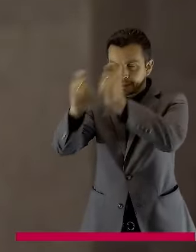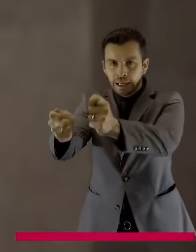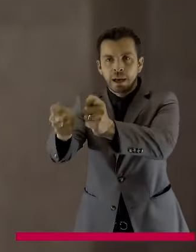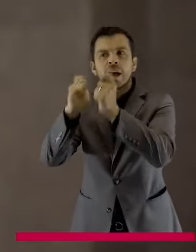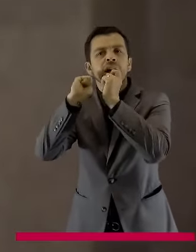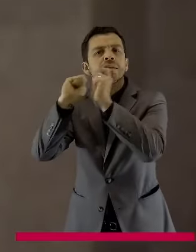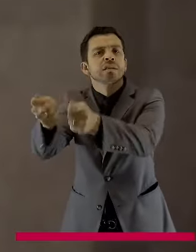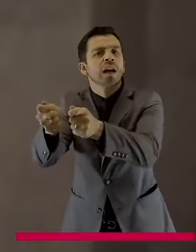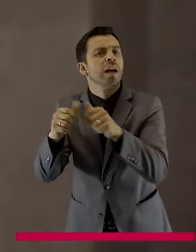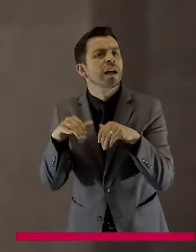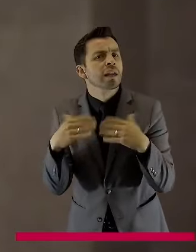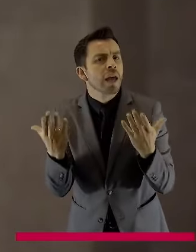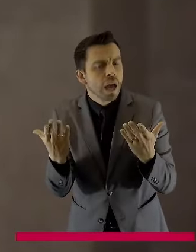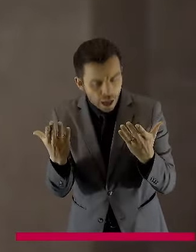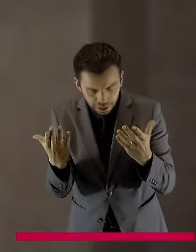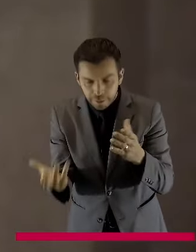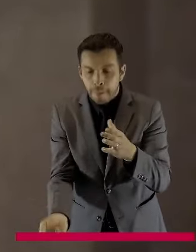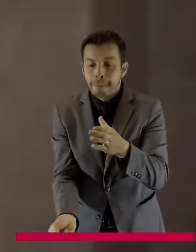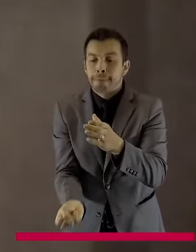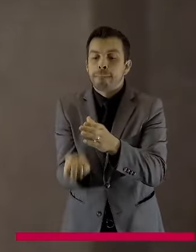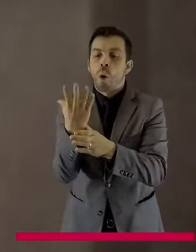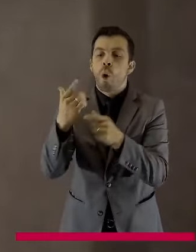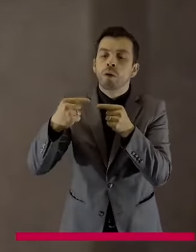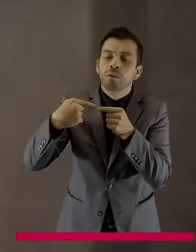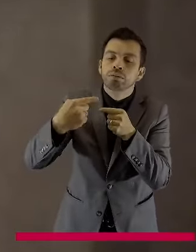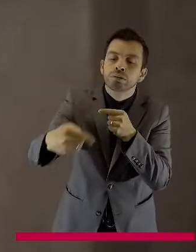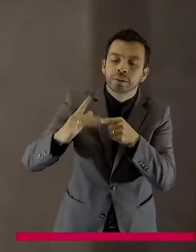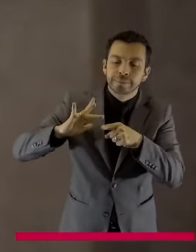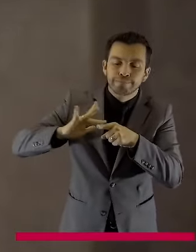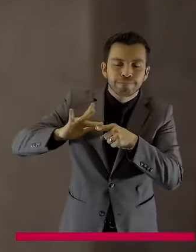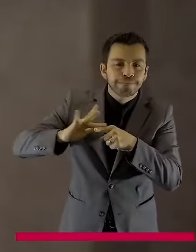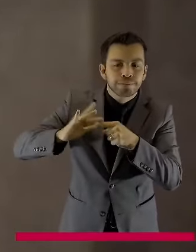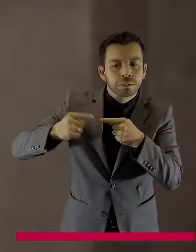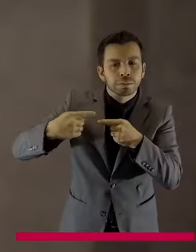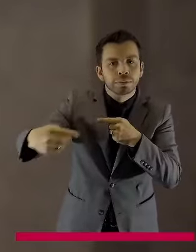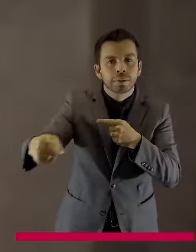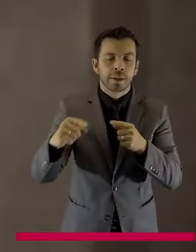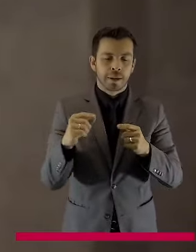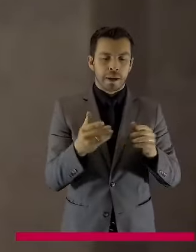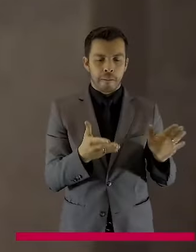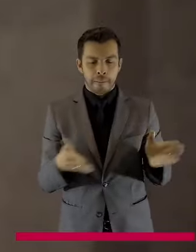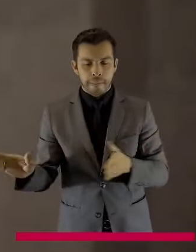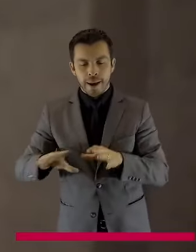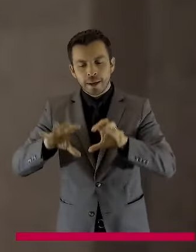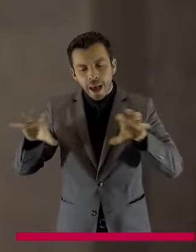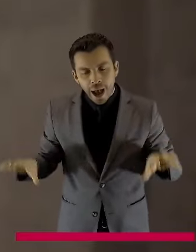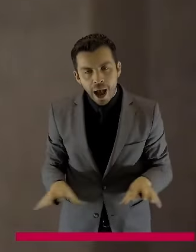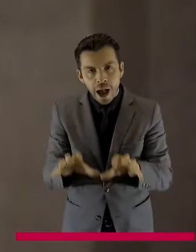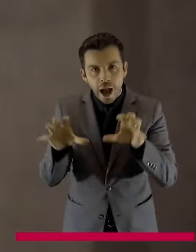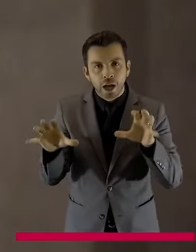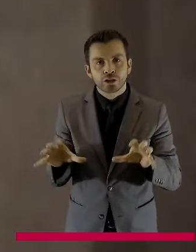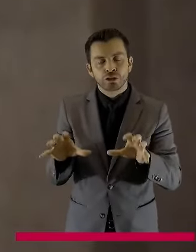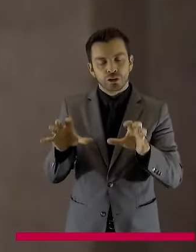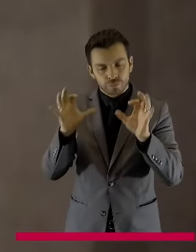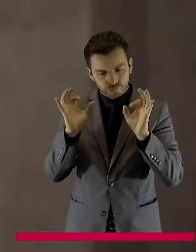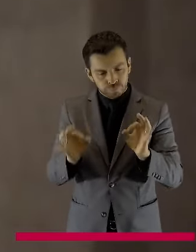la creación y la implementación del Plan de Acción para la